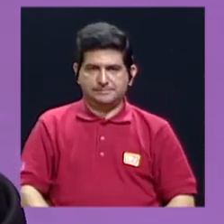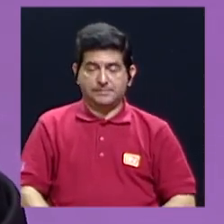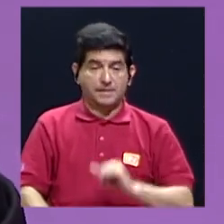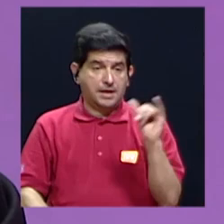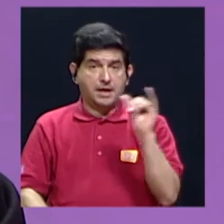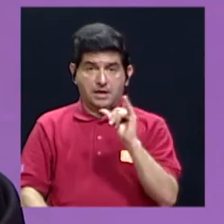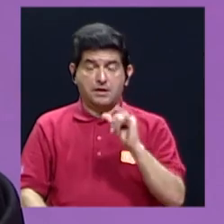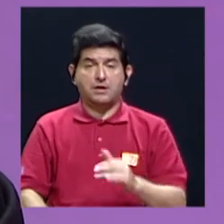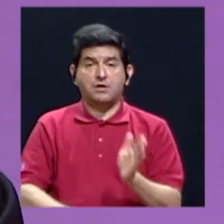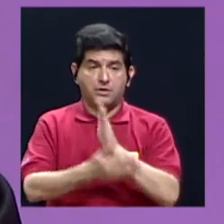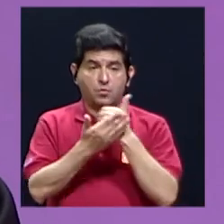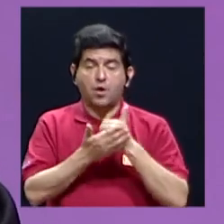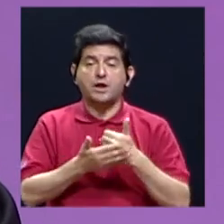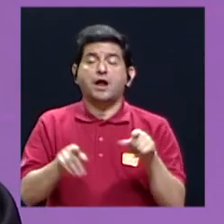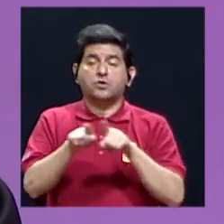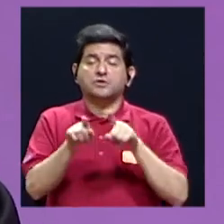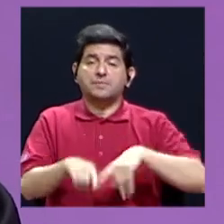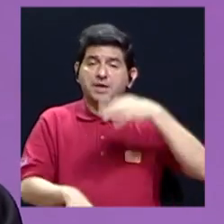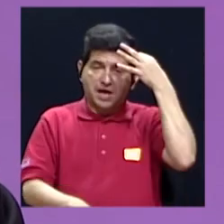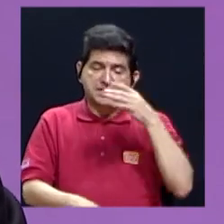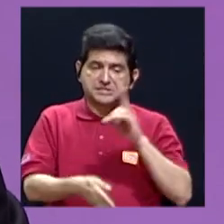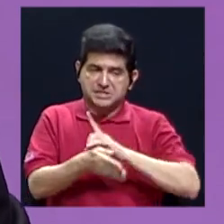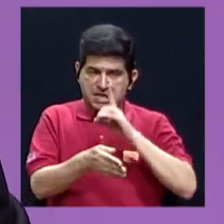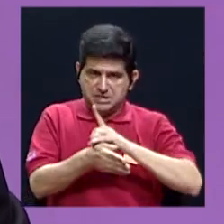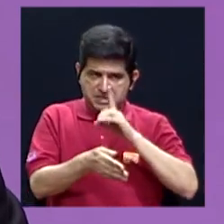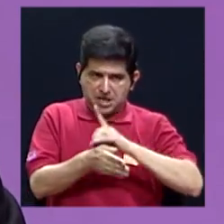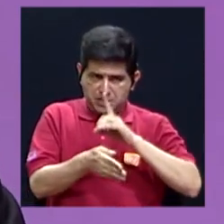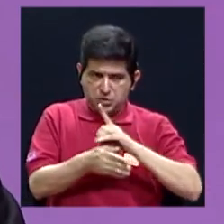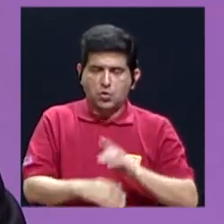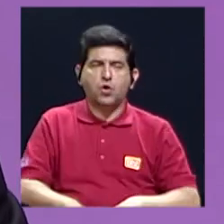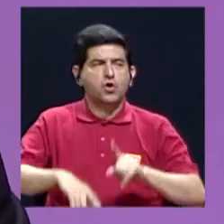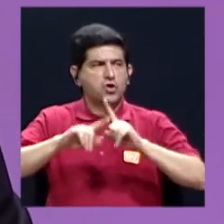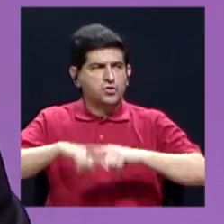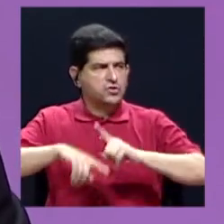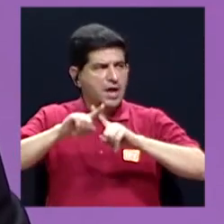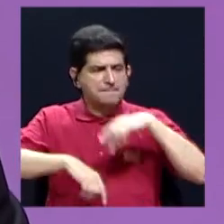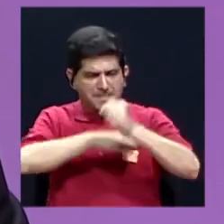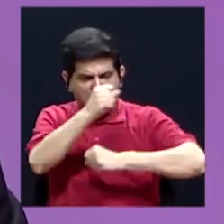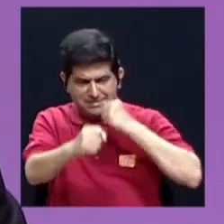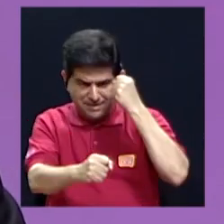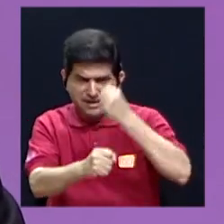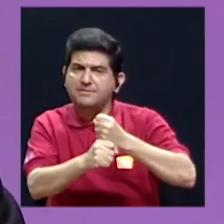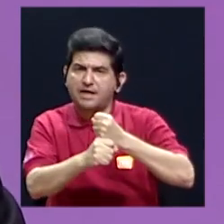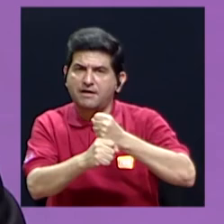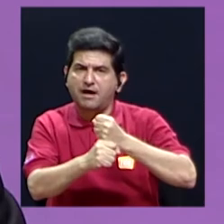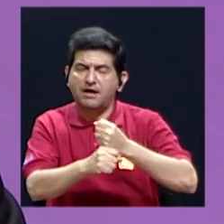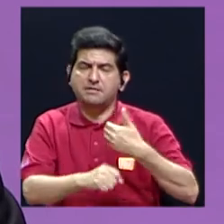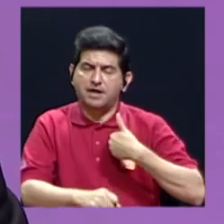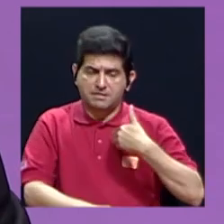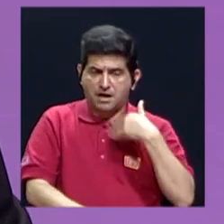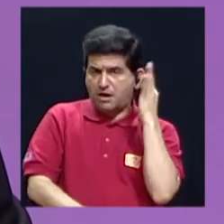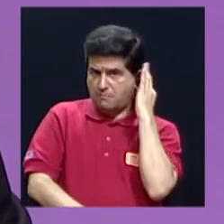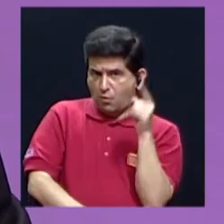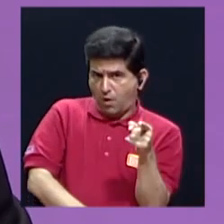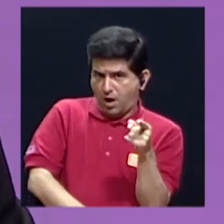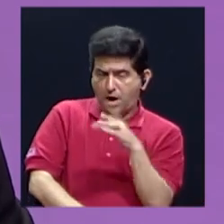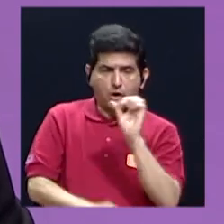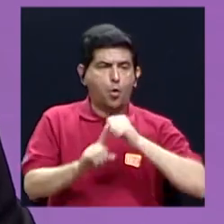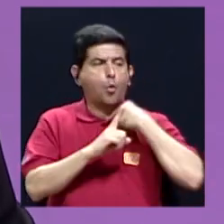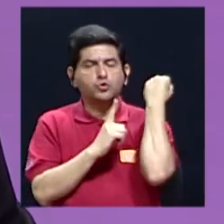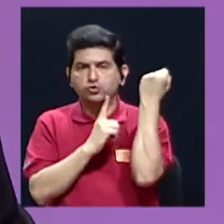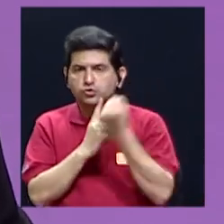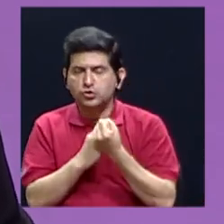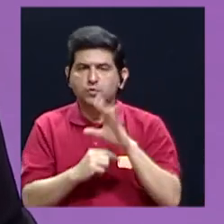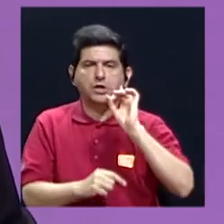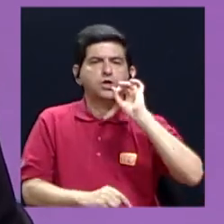Esto también es algo que debería quedar a criterio médico porque depende un poco de la edad, digamos, de la mujer o de la